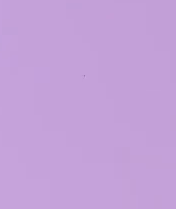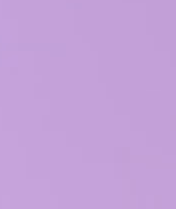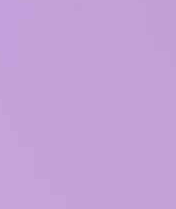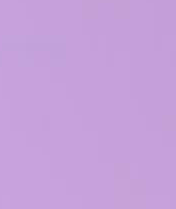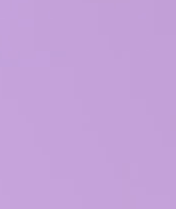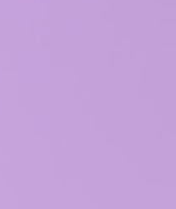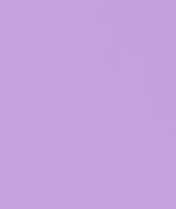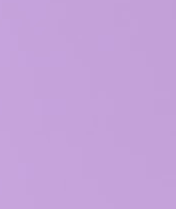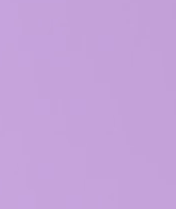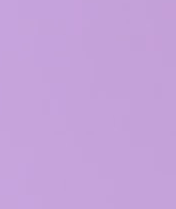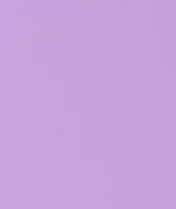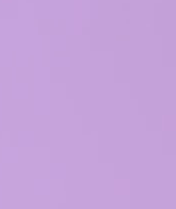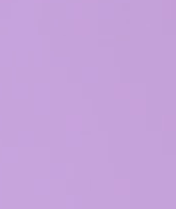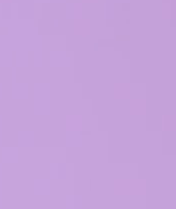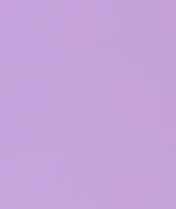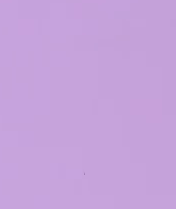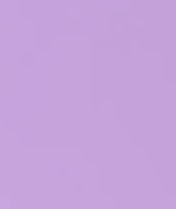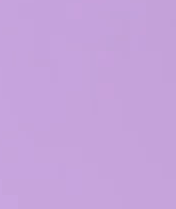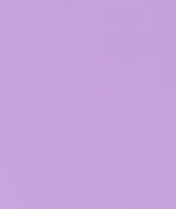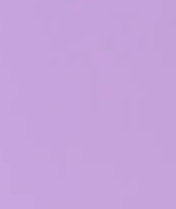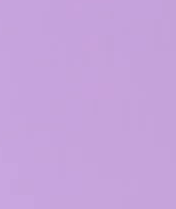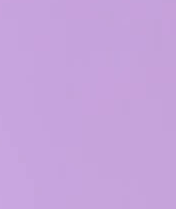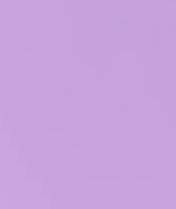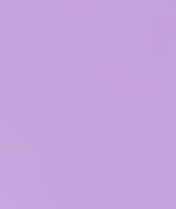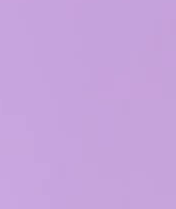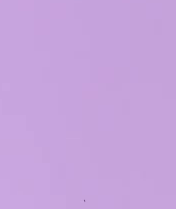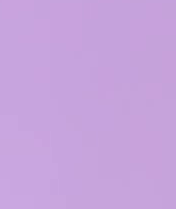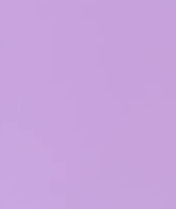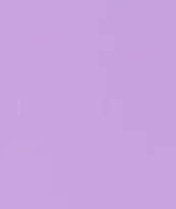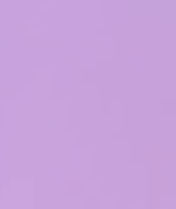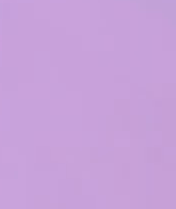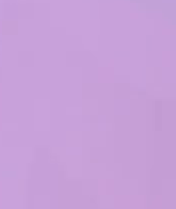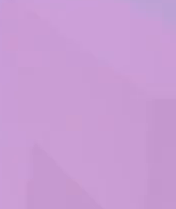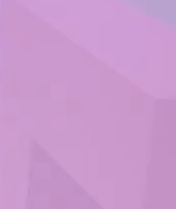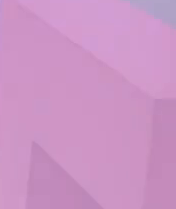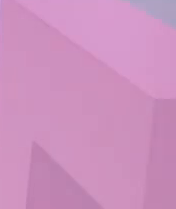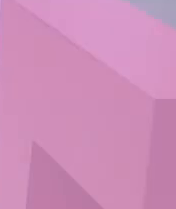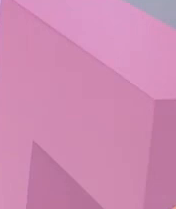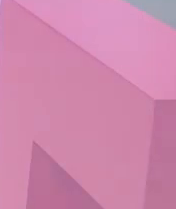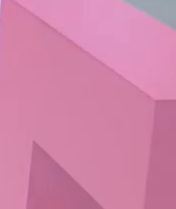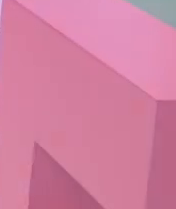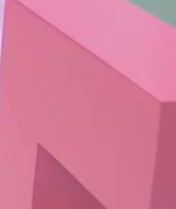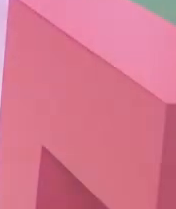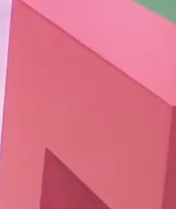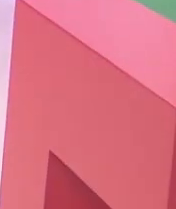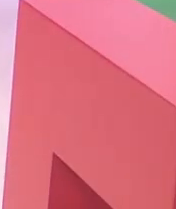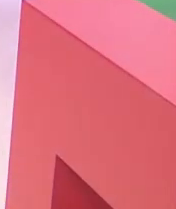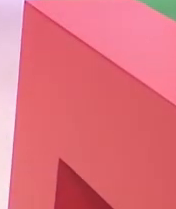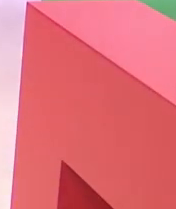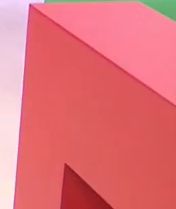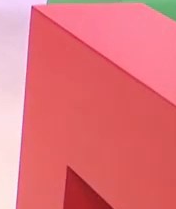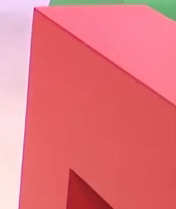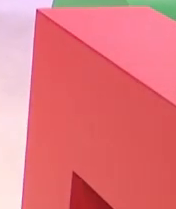música y deja que el sufrimiento que vibra en formas traidoras y demasiado bellas llegue al fondo de los